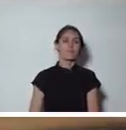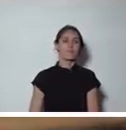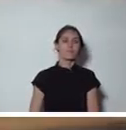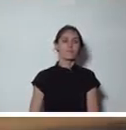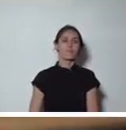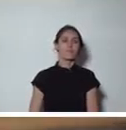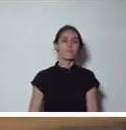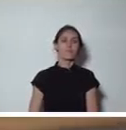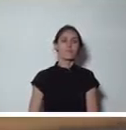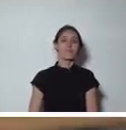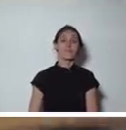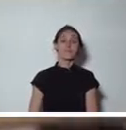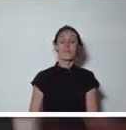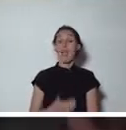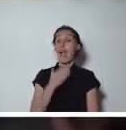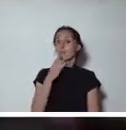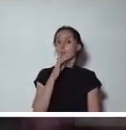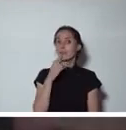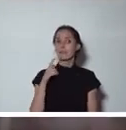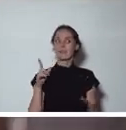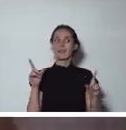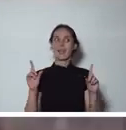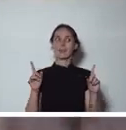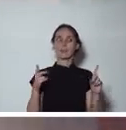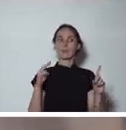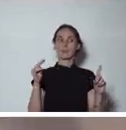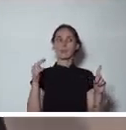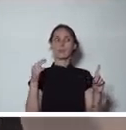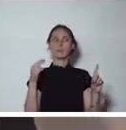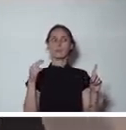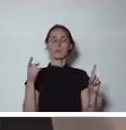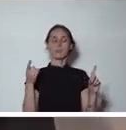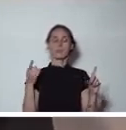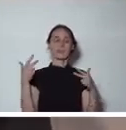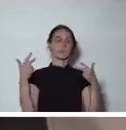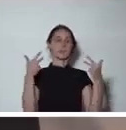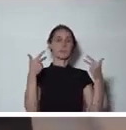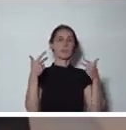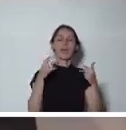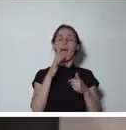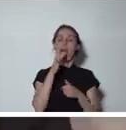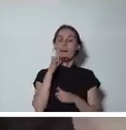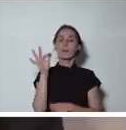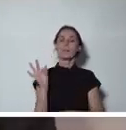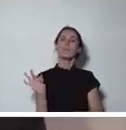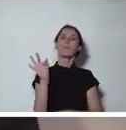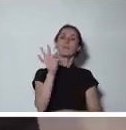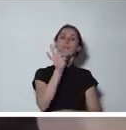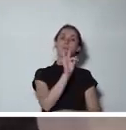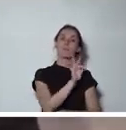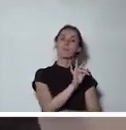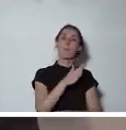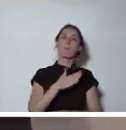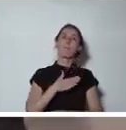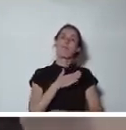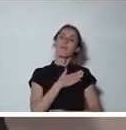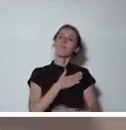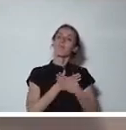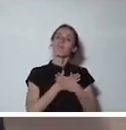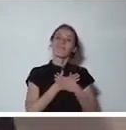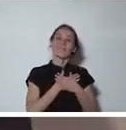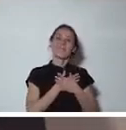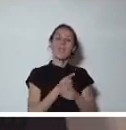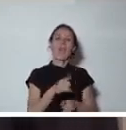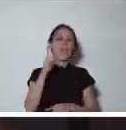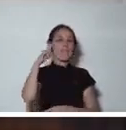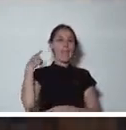eh de va Ahora sí a cerrar y a dirigirnos la palabra la querida Irene Montero Irene